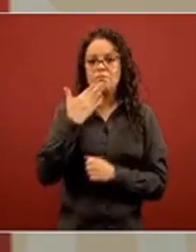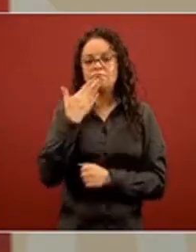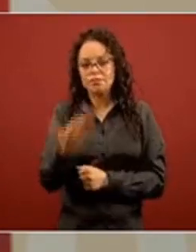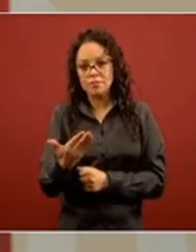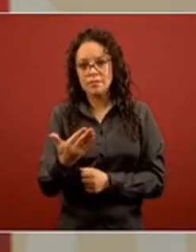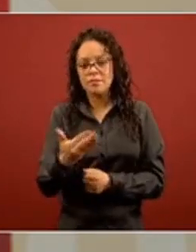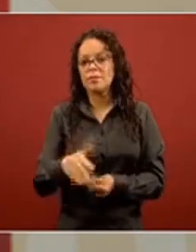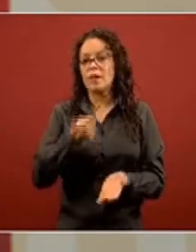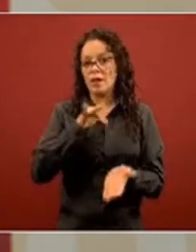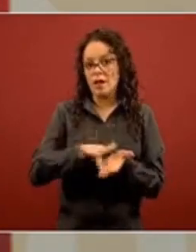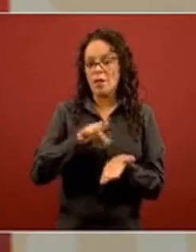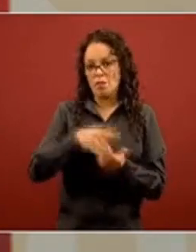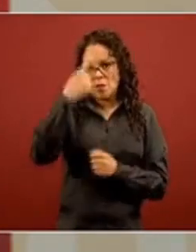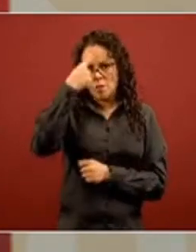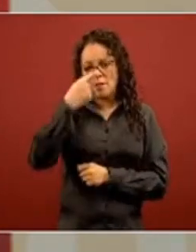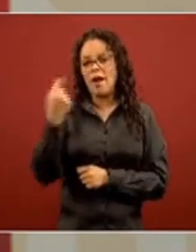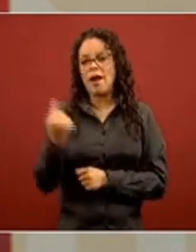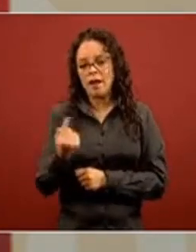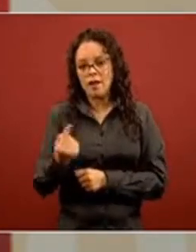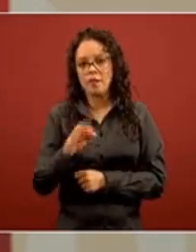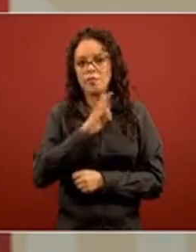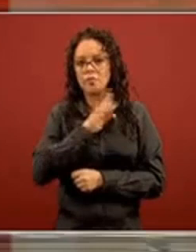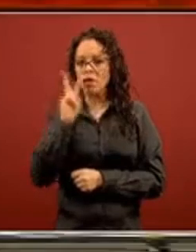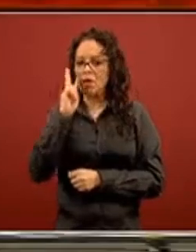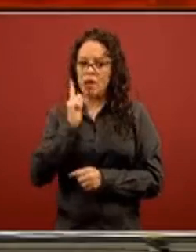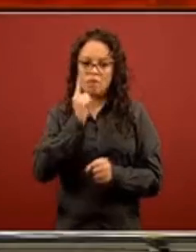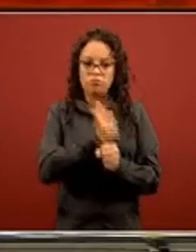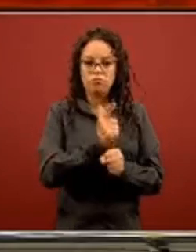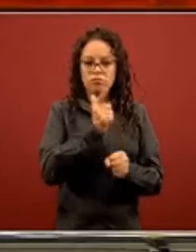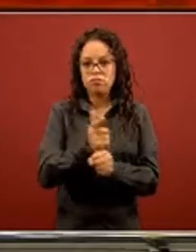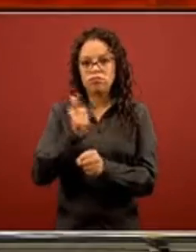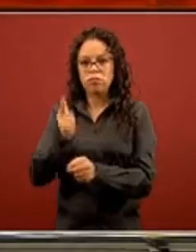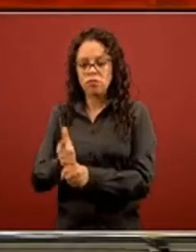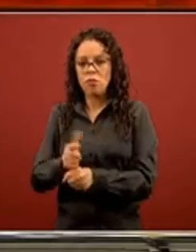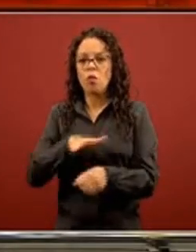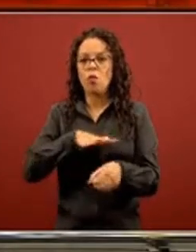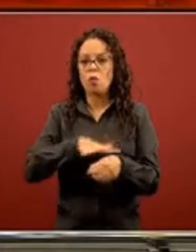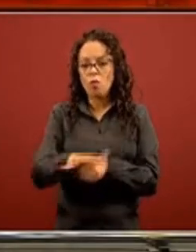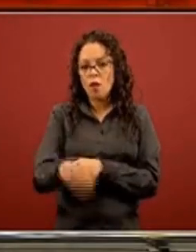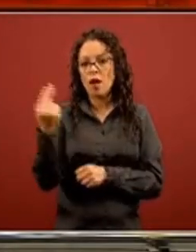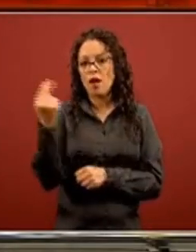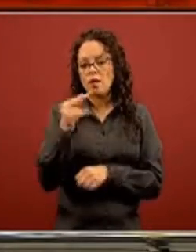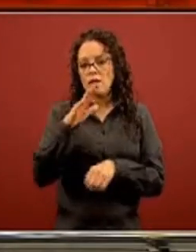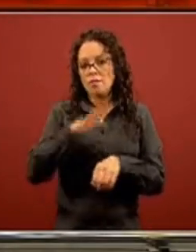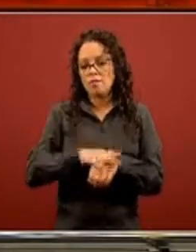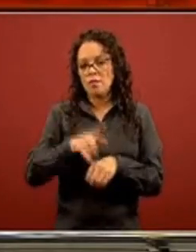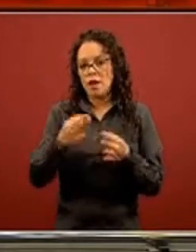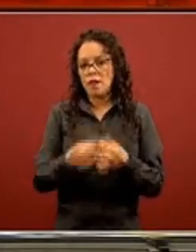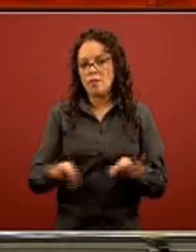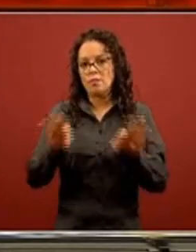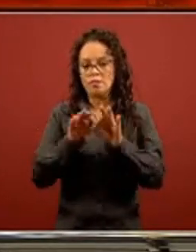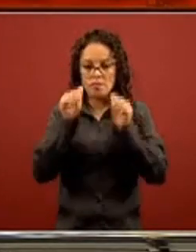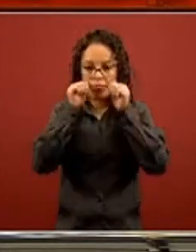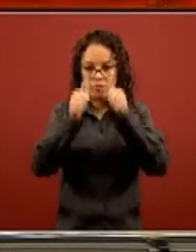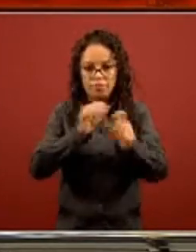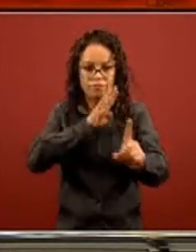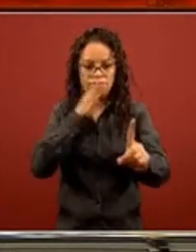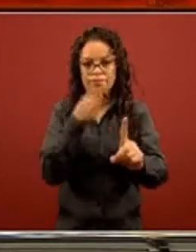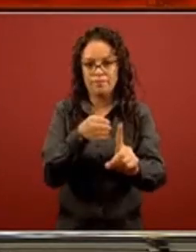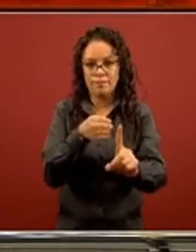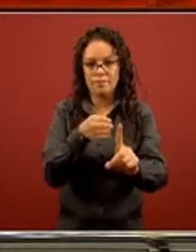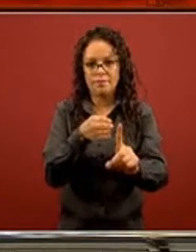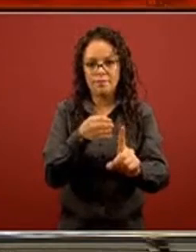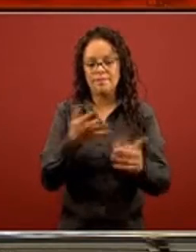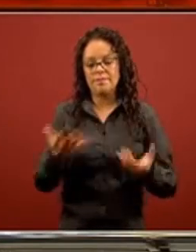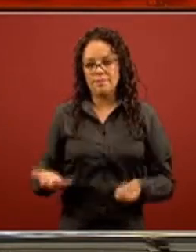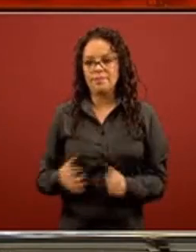a identificar cuál es el sentir de la población y dónde están las necesidades. Una de esas comentarios es el tema de